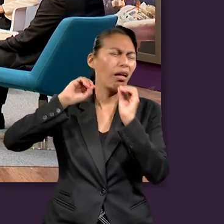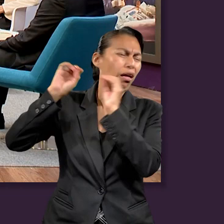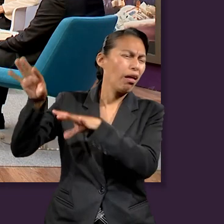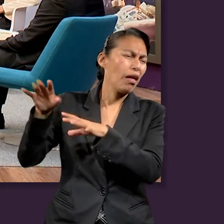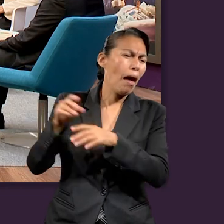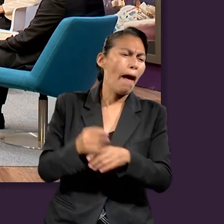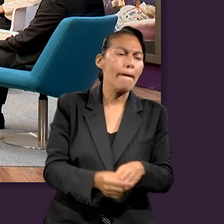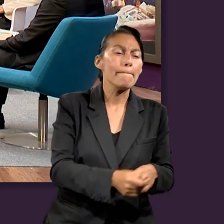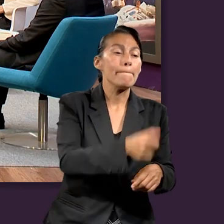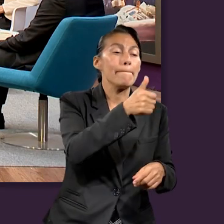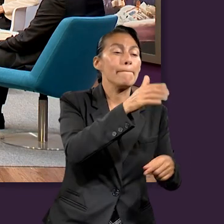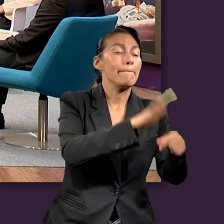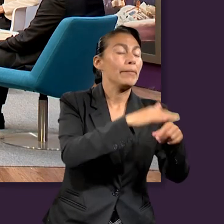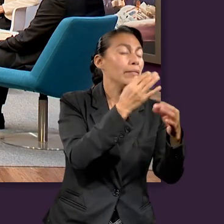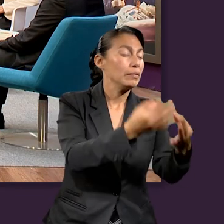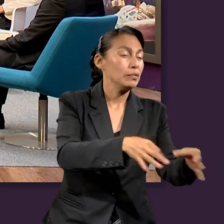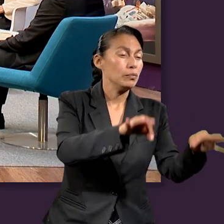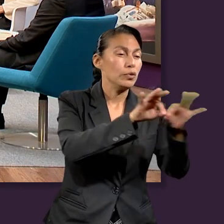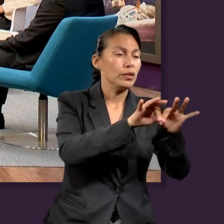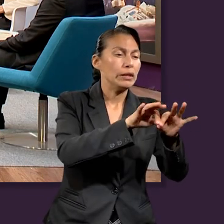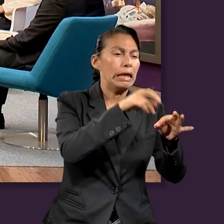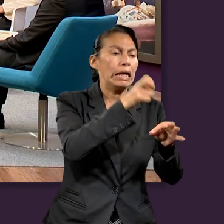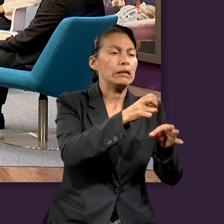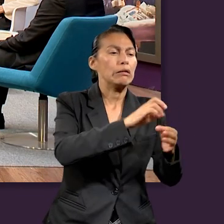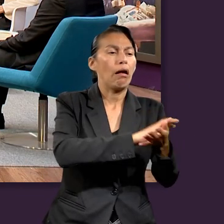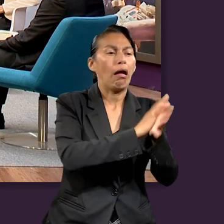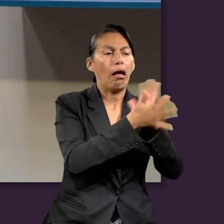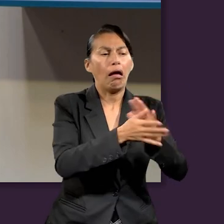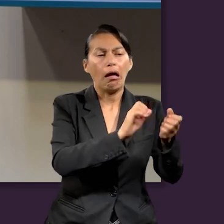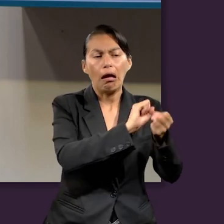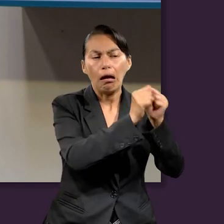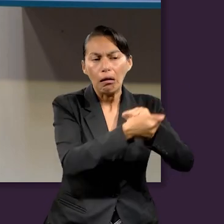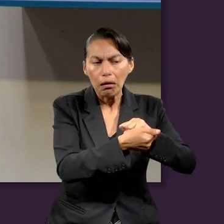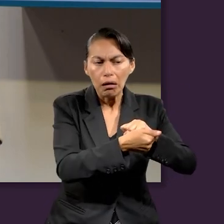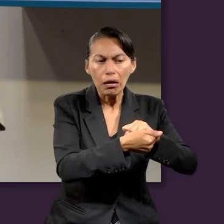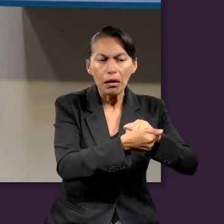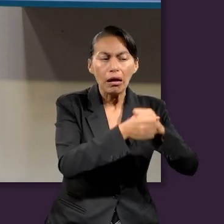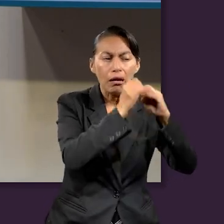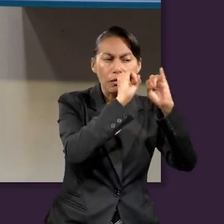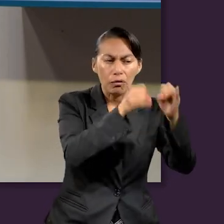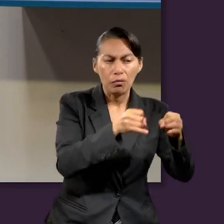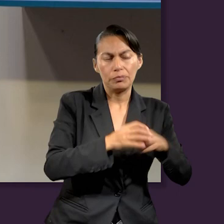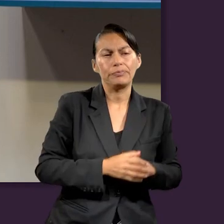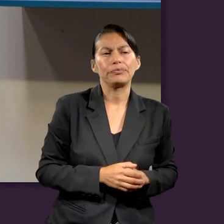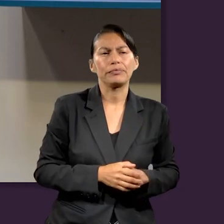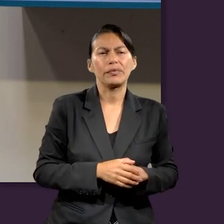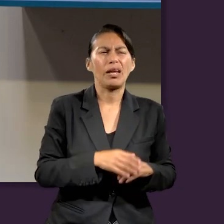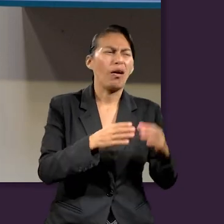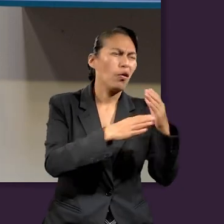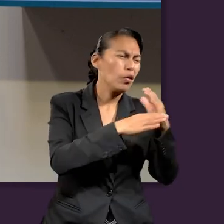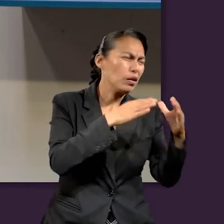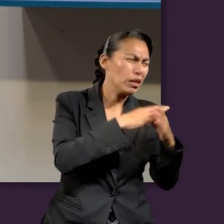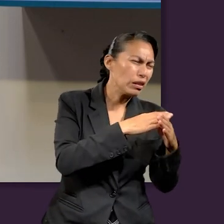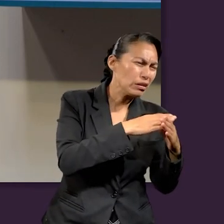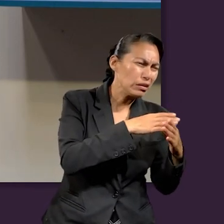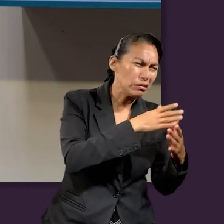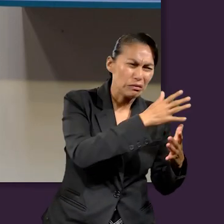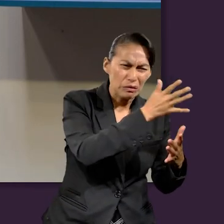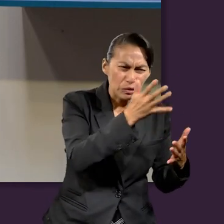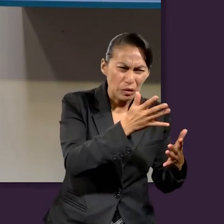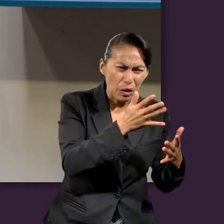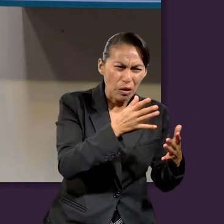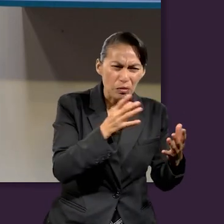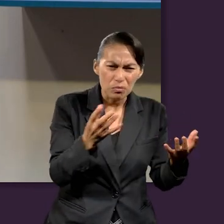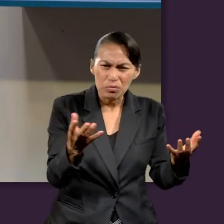también vimos históricamente cómo la iglesia cristiana se mezcló con lo pagano.